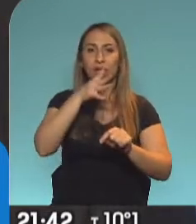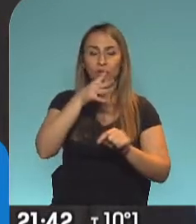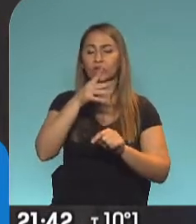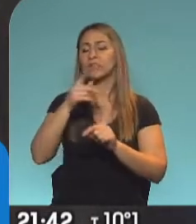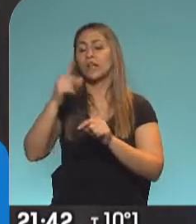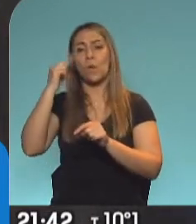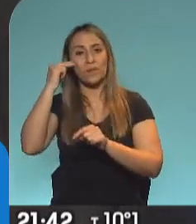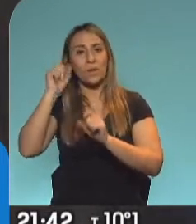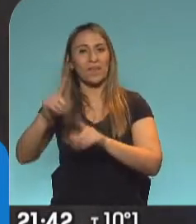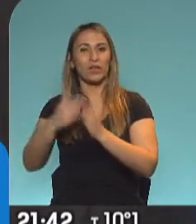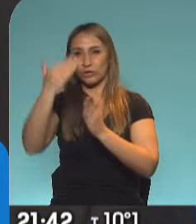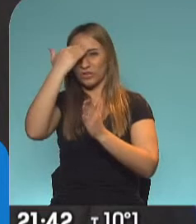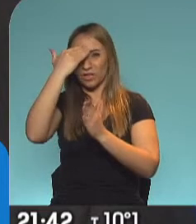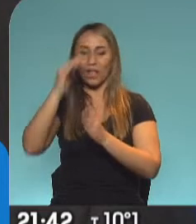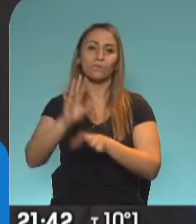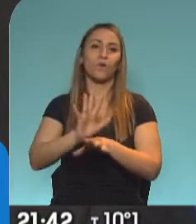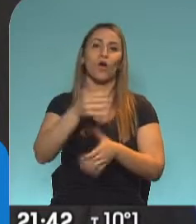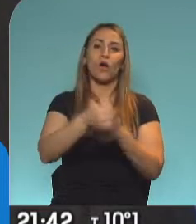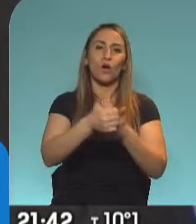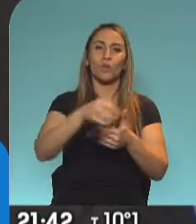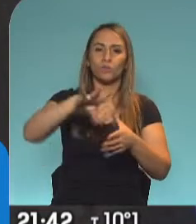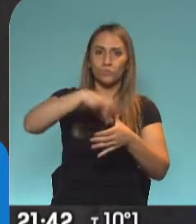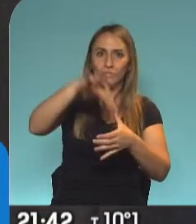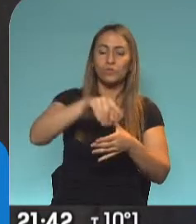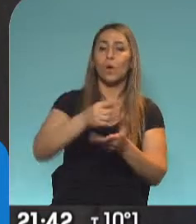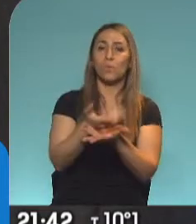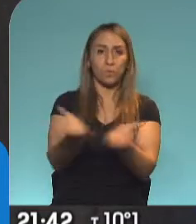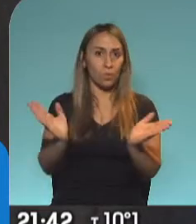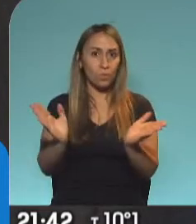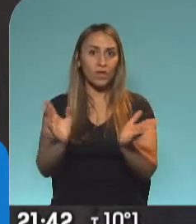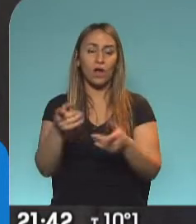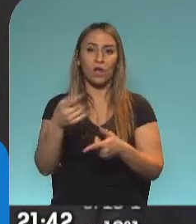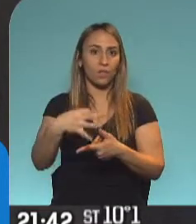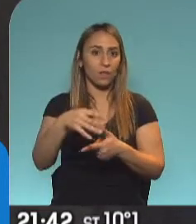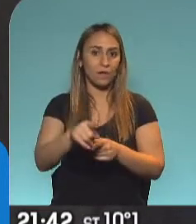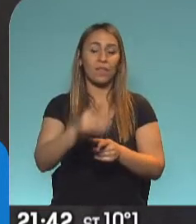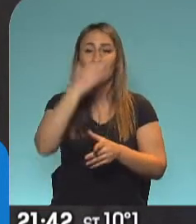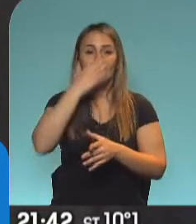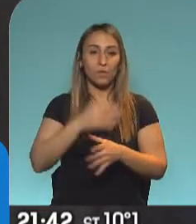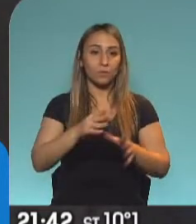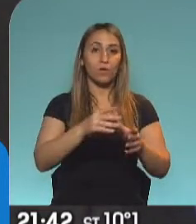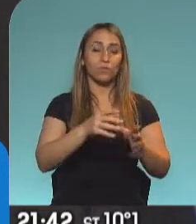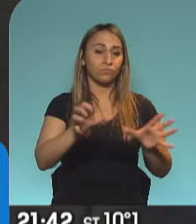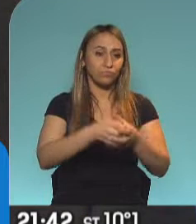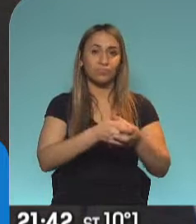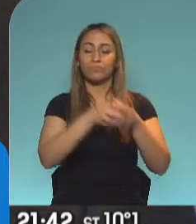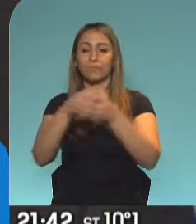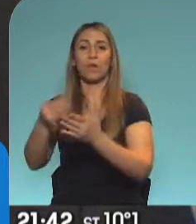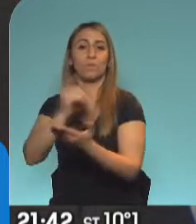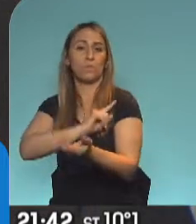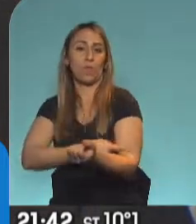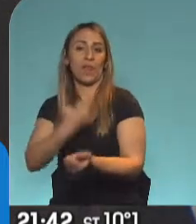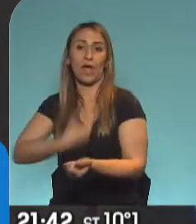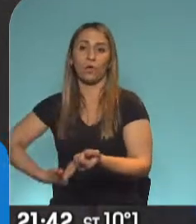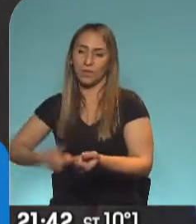Nacional, esto es concurso público de oposición antecedente, luego enviar la terna vinculante al Poder Ejecutivo, luego el Poder Ejecutivo